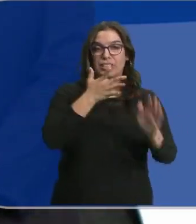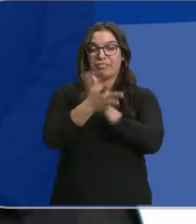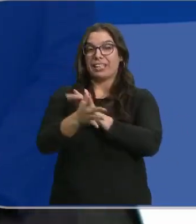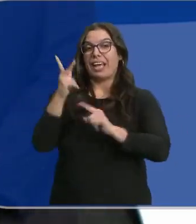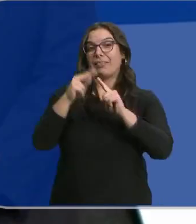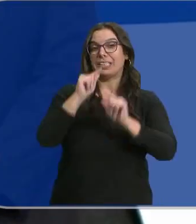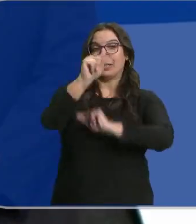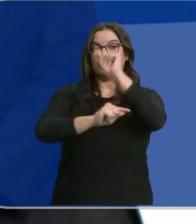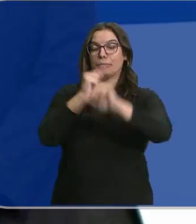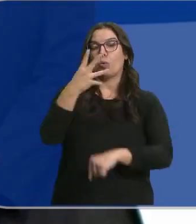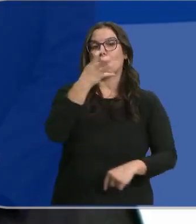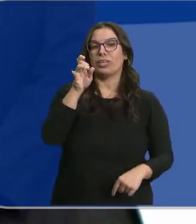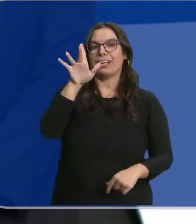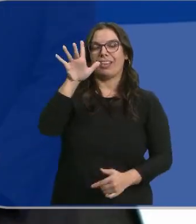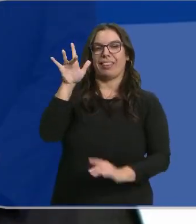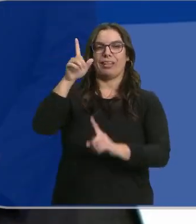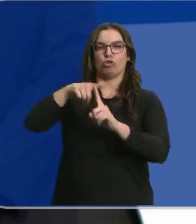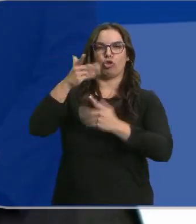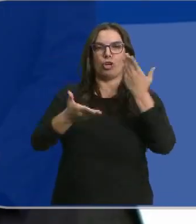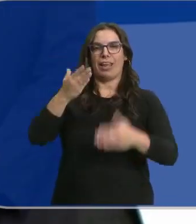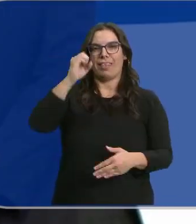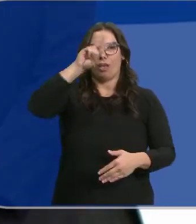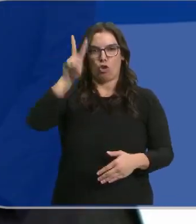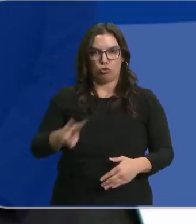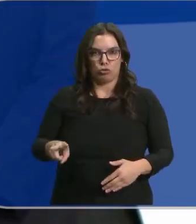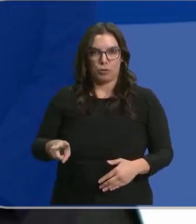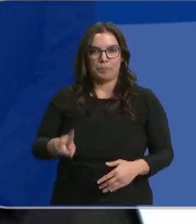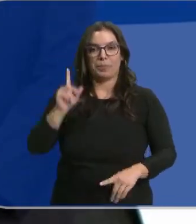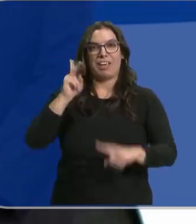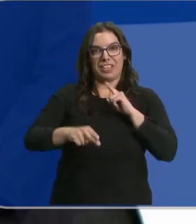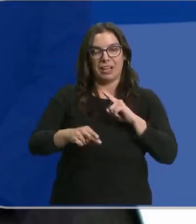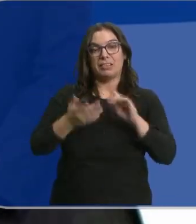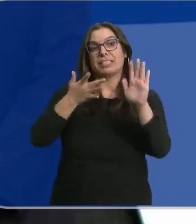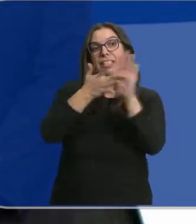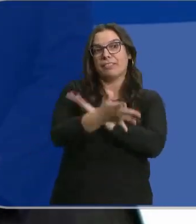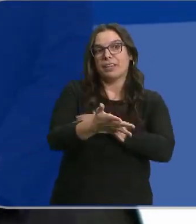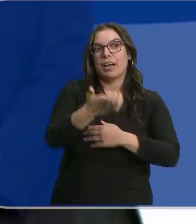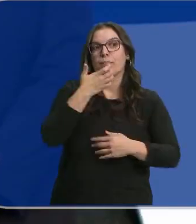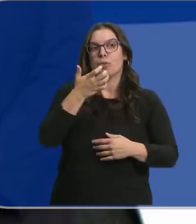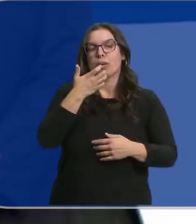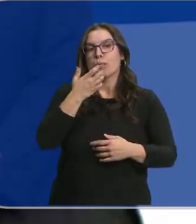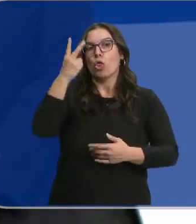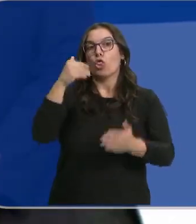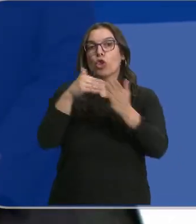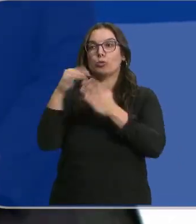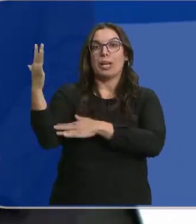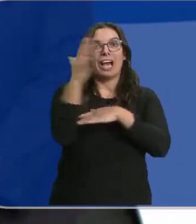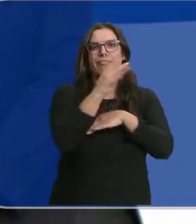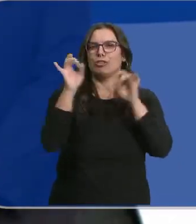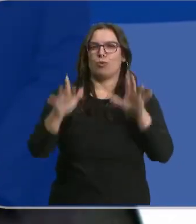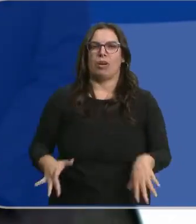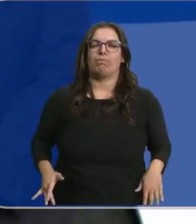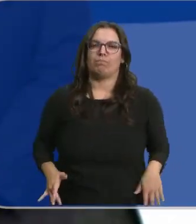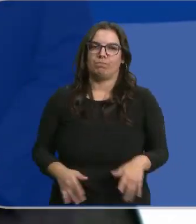la emisión de 415 toneladas de CO2 a la atmósfera, lo que supondría una plantación de unos 2.000 árboles en nuestra